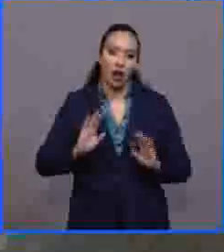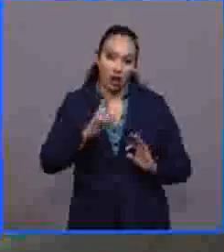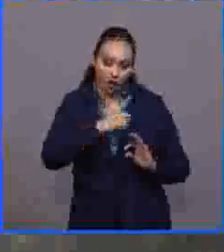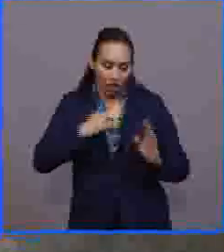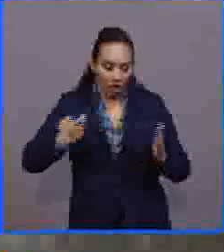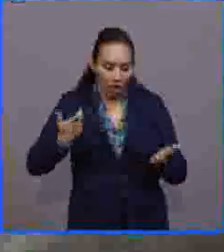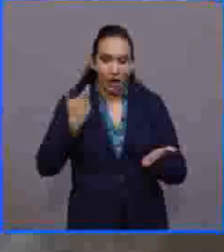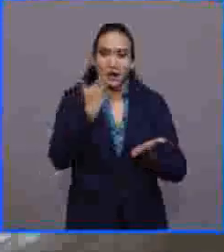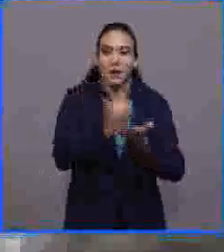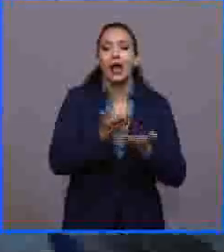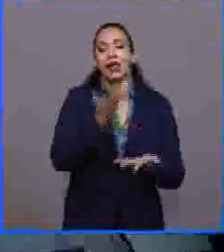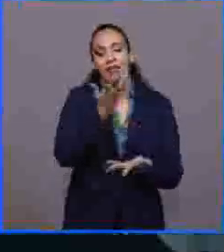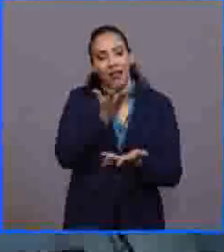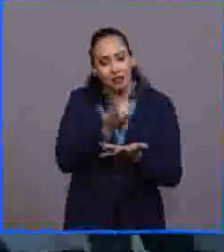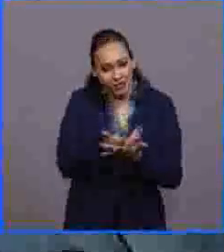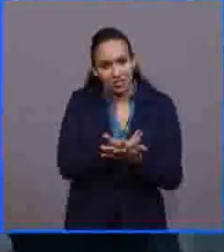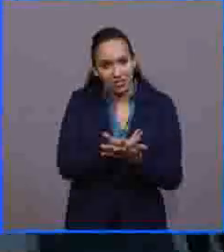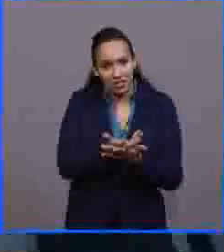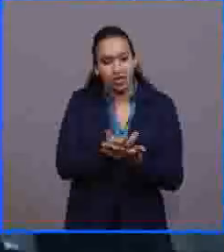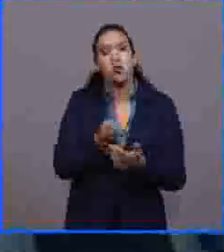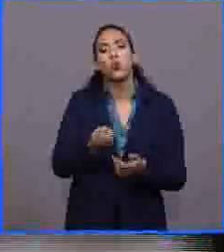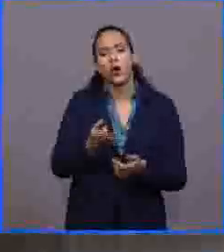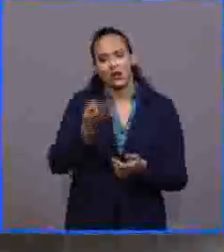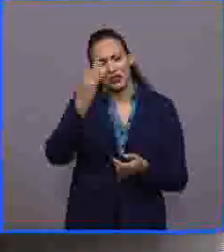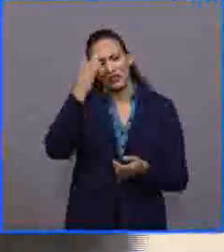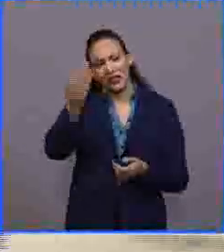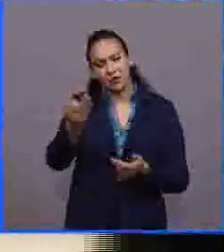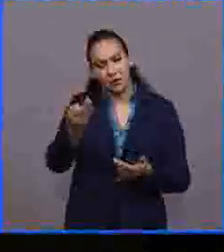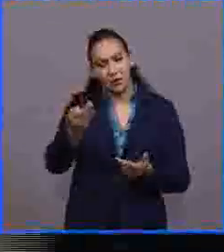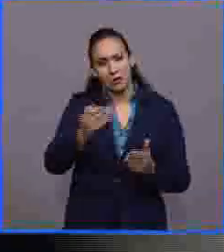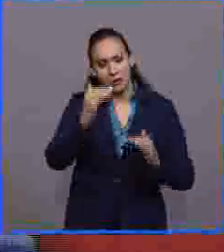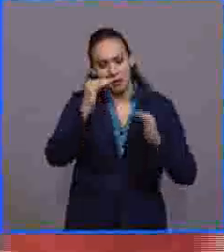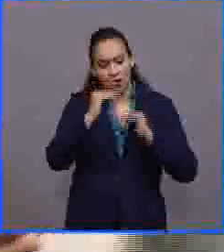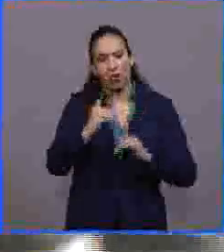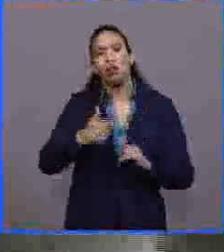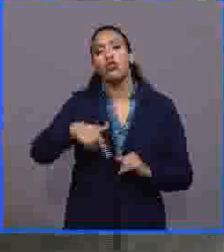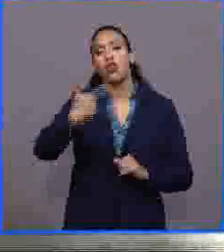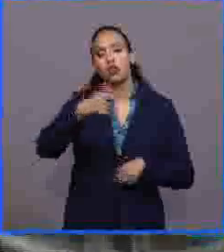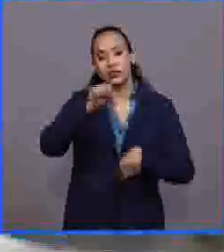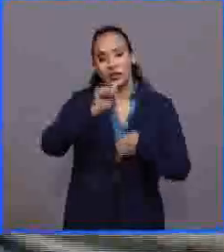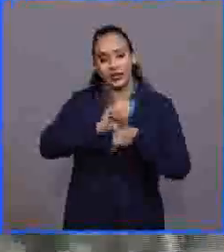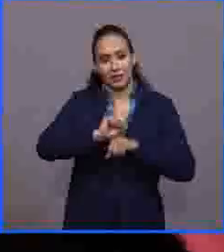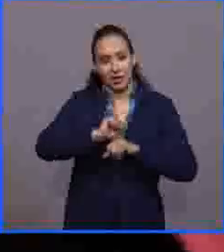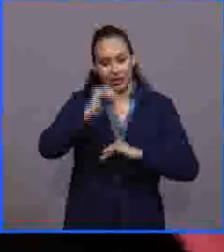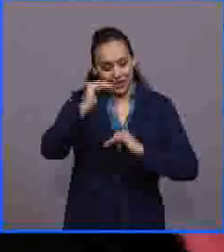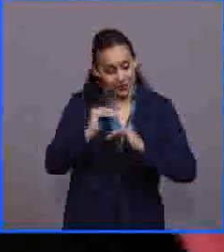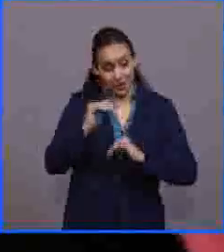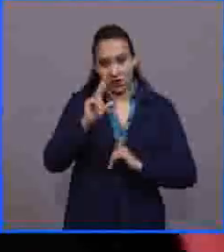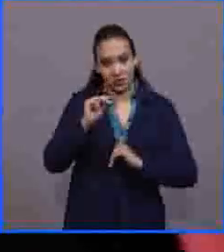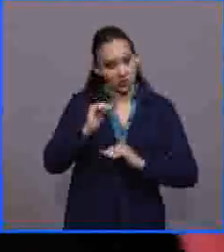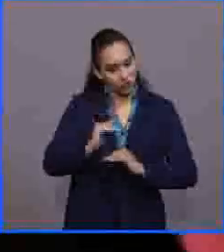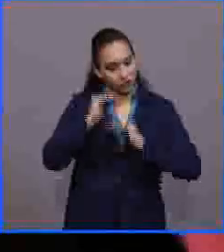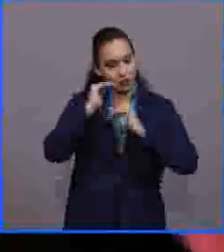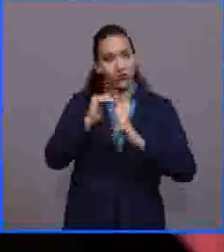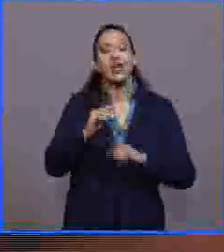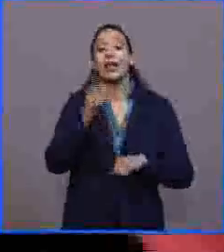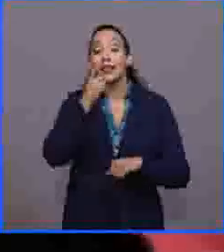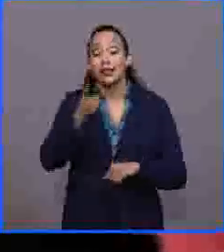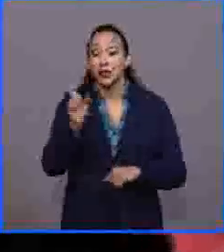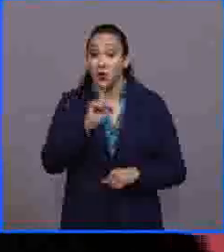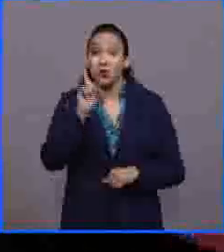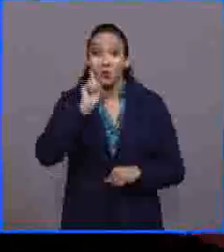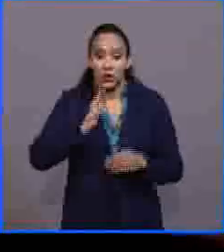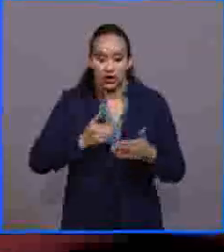subsidio correspondiente se otorgue por un tiempo inferior a 12 semanas. Agrega que en los casos de parto